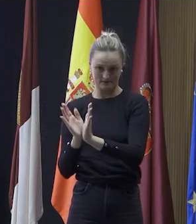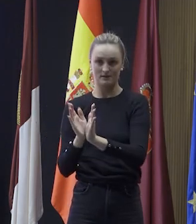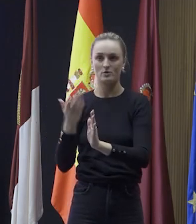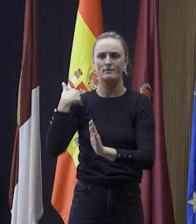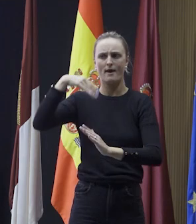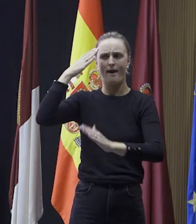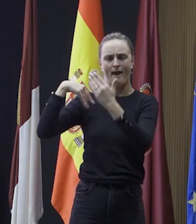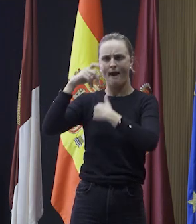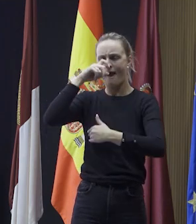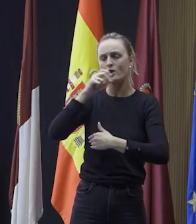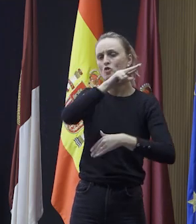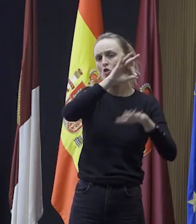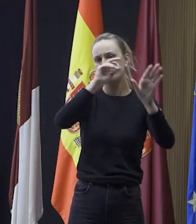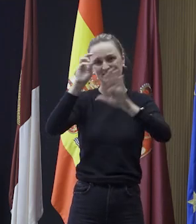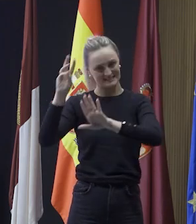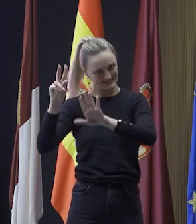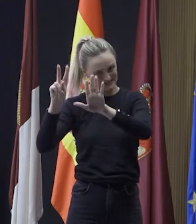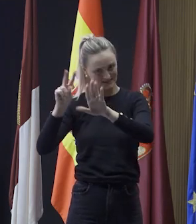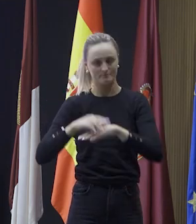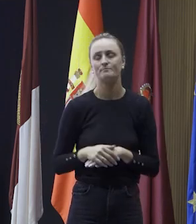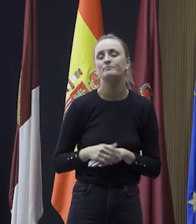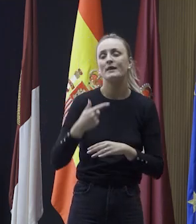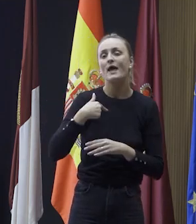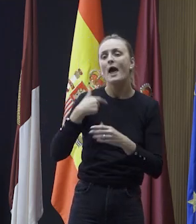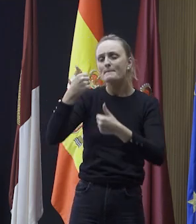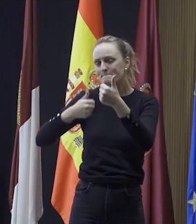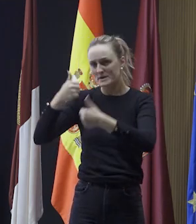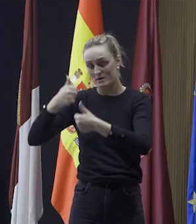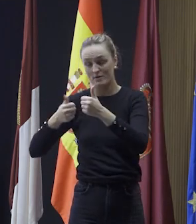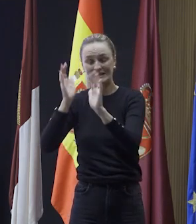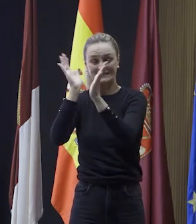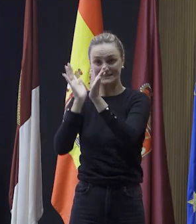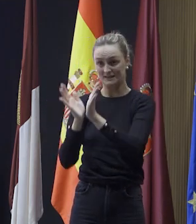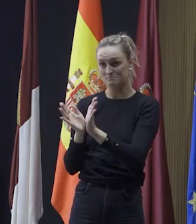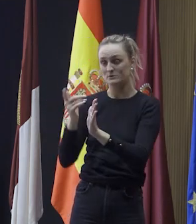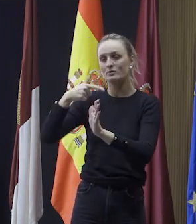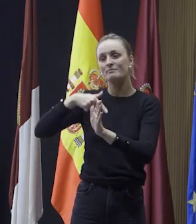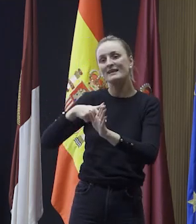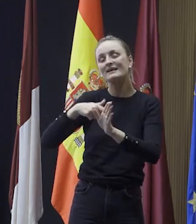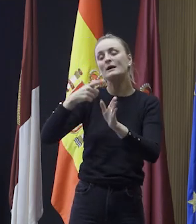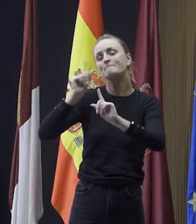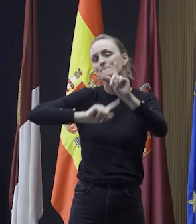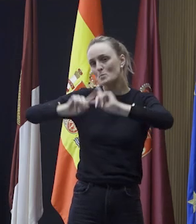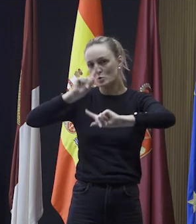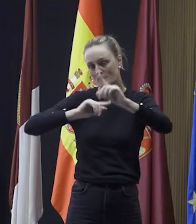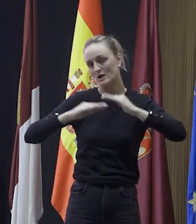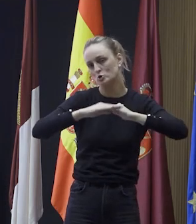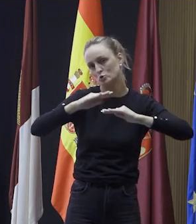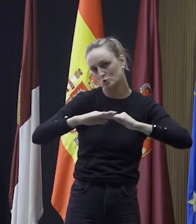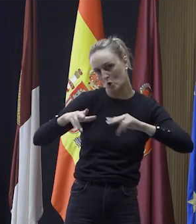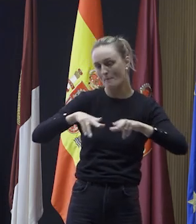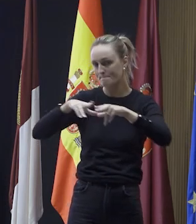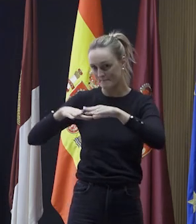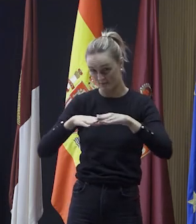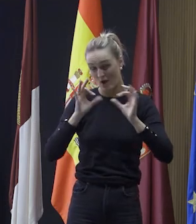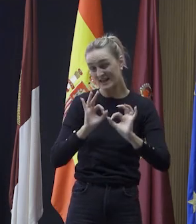año 2007, dedicada a la evaluación y tratamiento de las disfunciones del suelo pélvico,